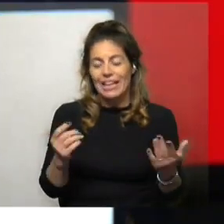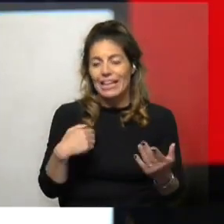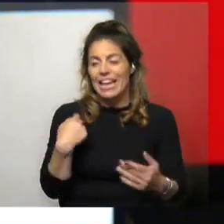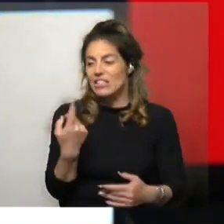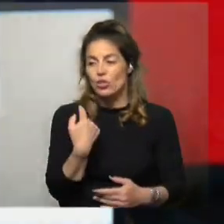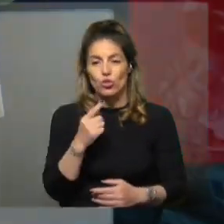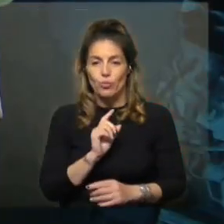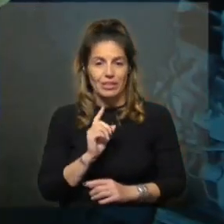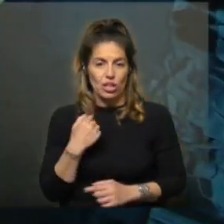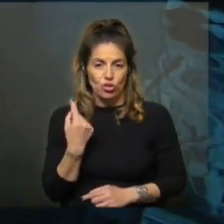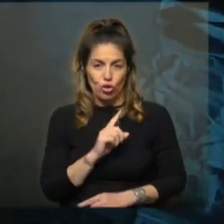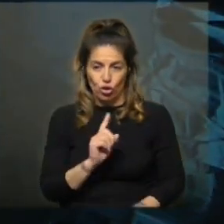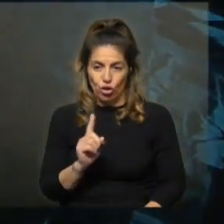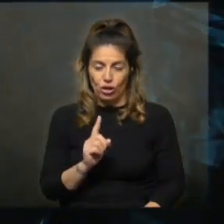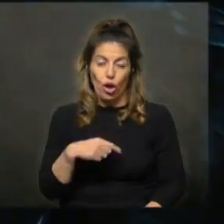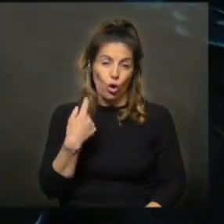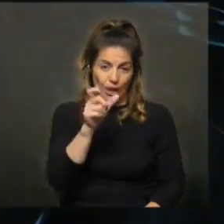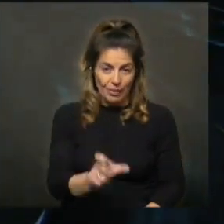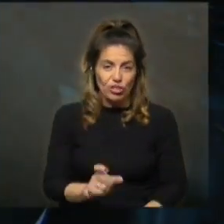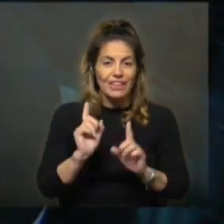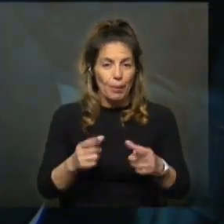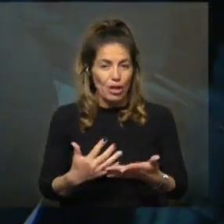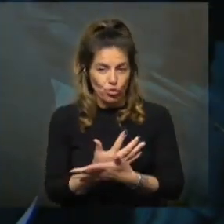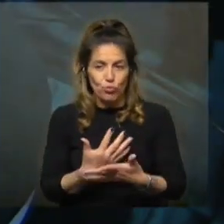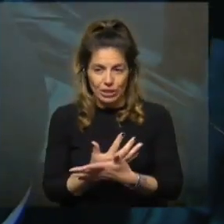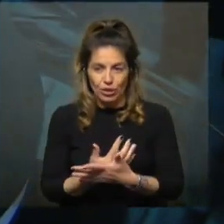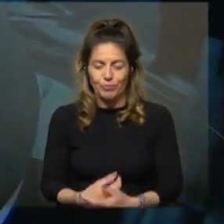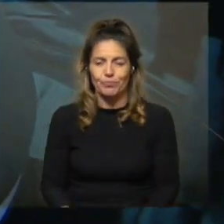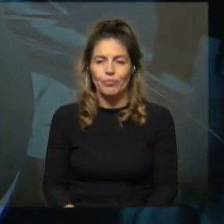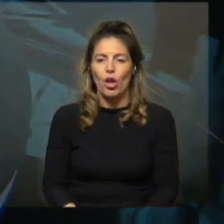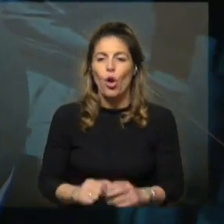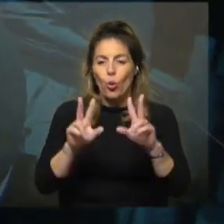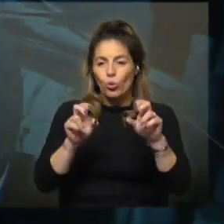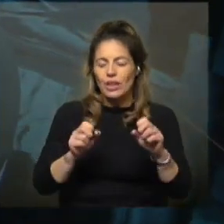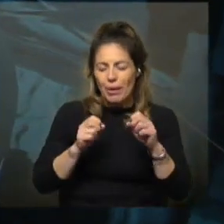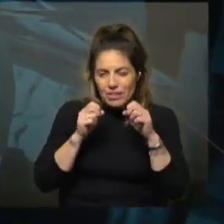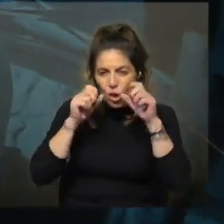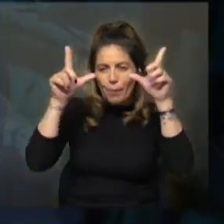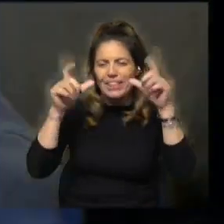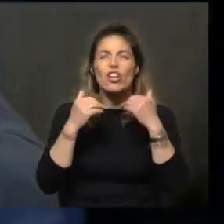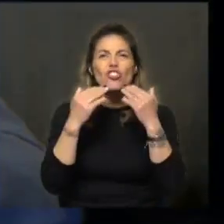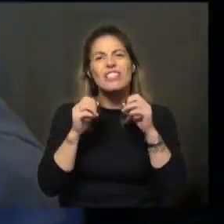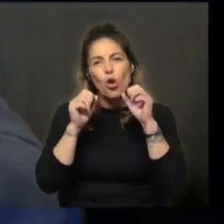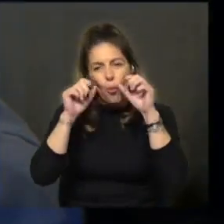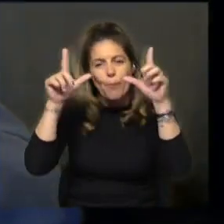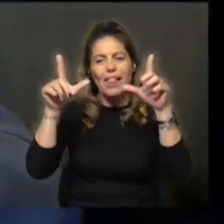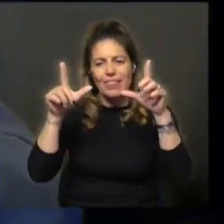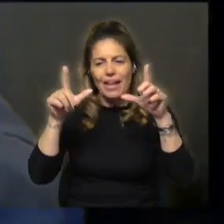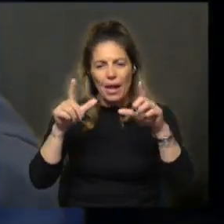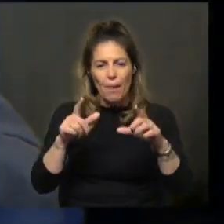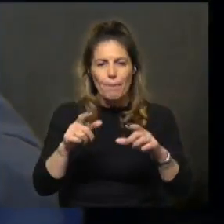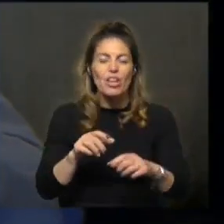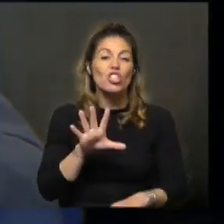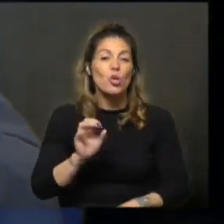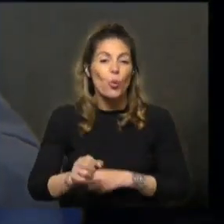nuestra Este es un tema que sorprende un poco no sé si sorprende un poco pero dig han pasado